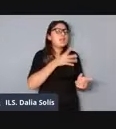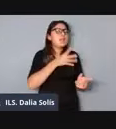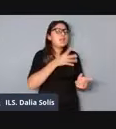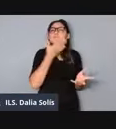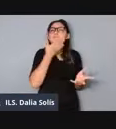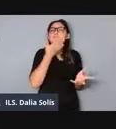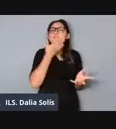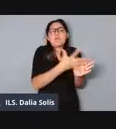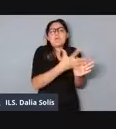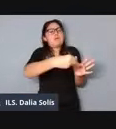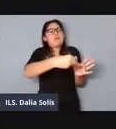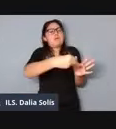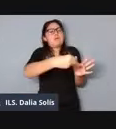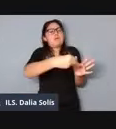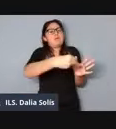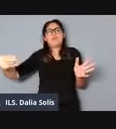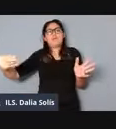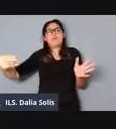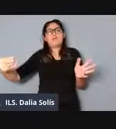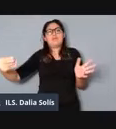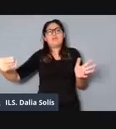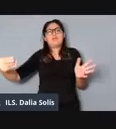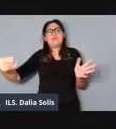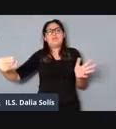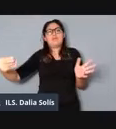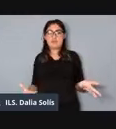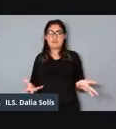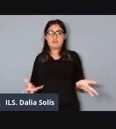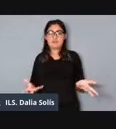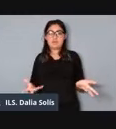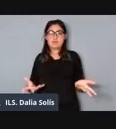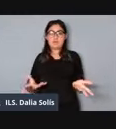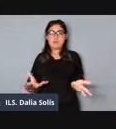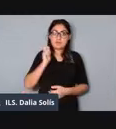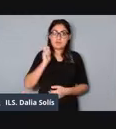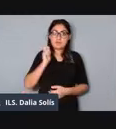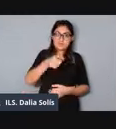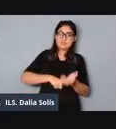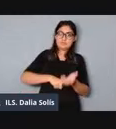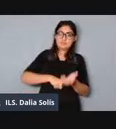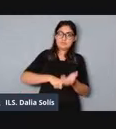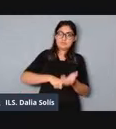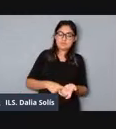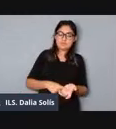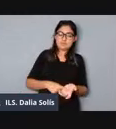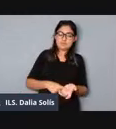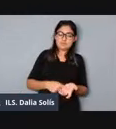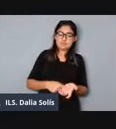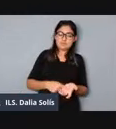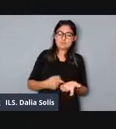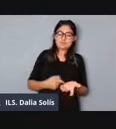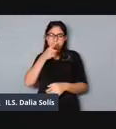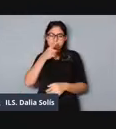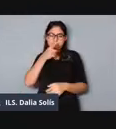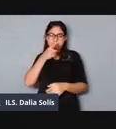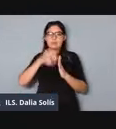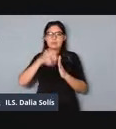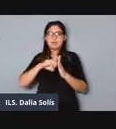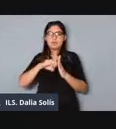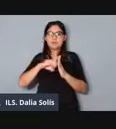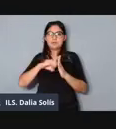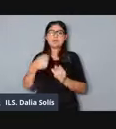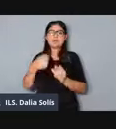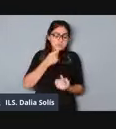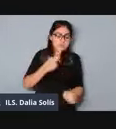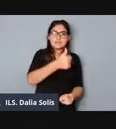responsabilidad. Si tomó algo de la tienda y tiene entre los 6 y los 8 años, no está robando, 6, 9. Lo que hizo fue